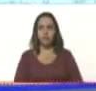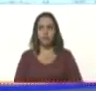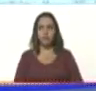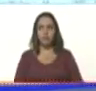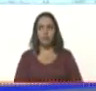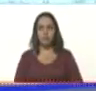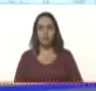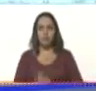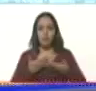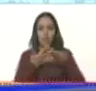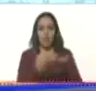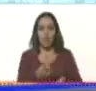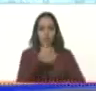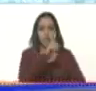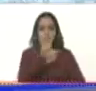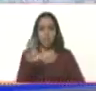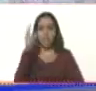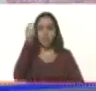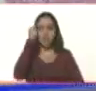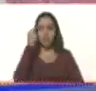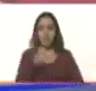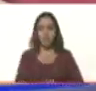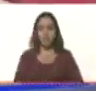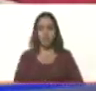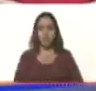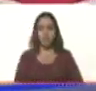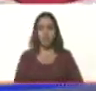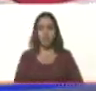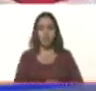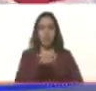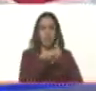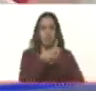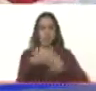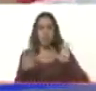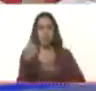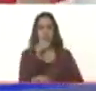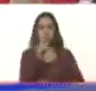Le estoy dando 15 días, por ahí el 18, el 20...